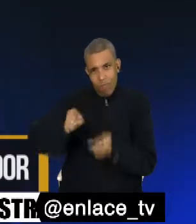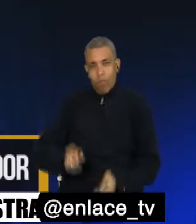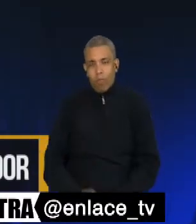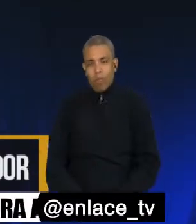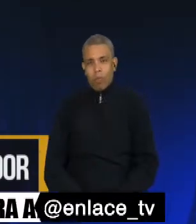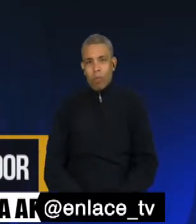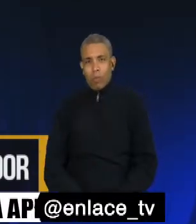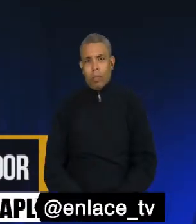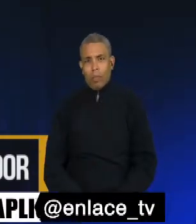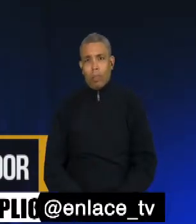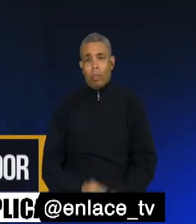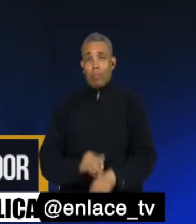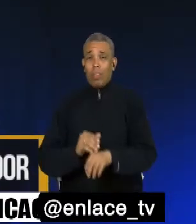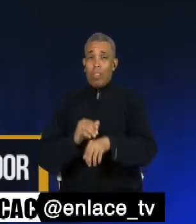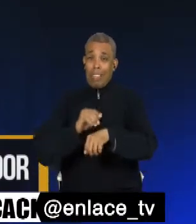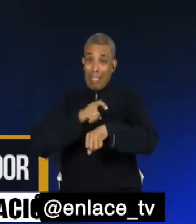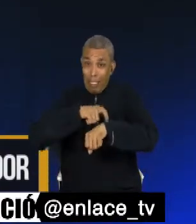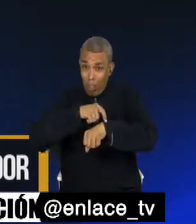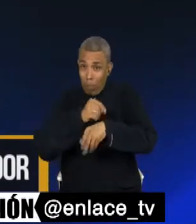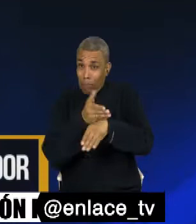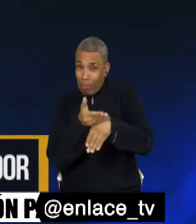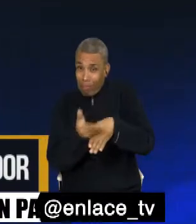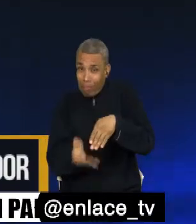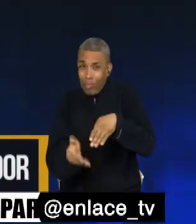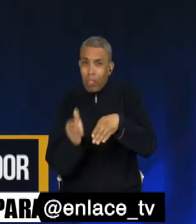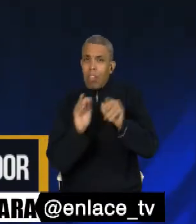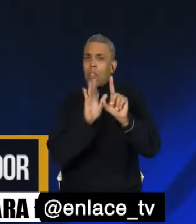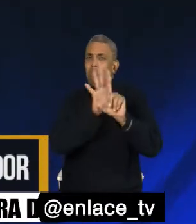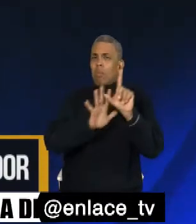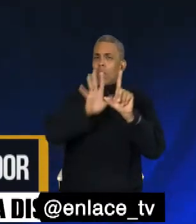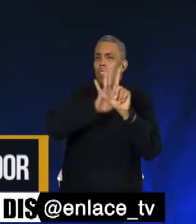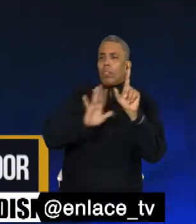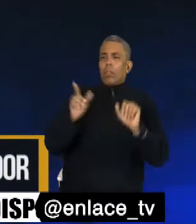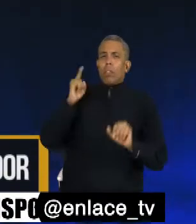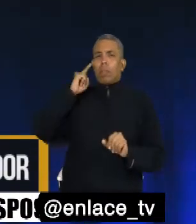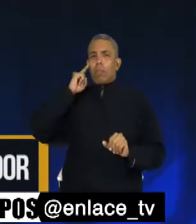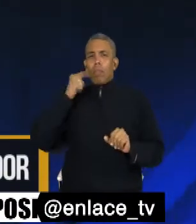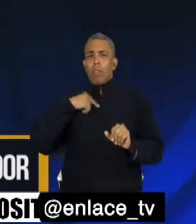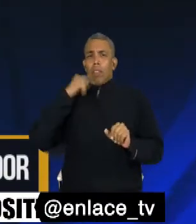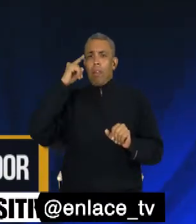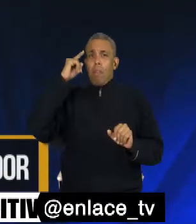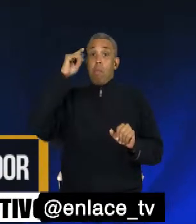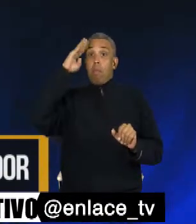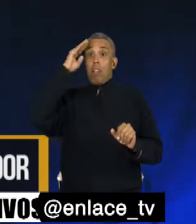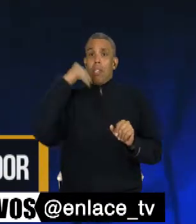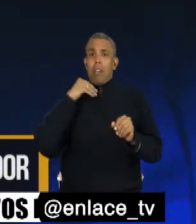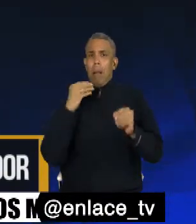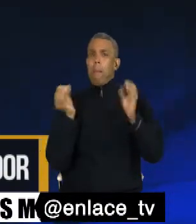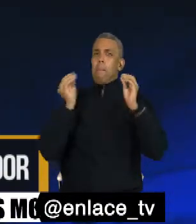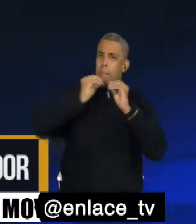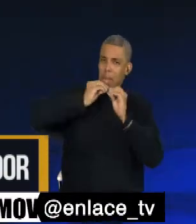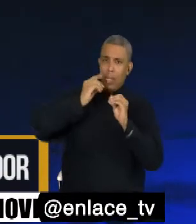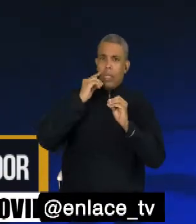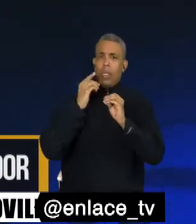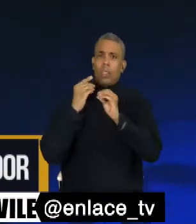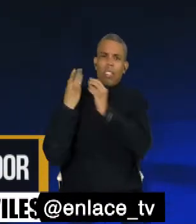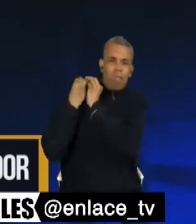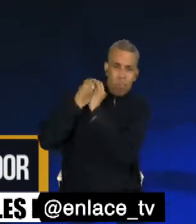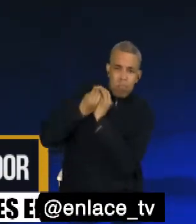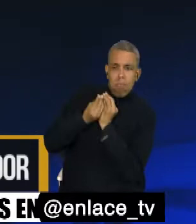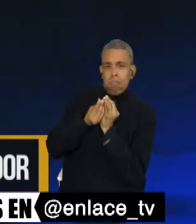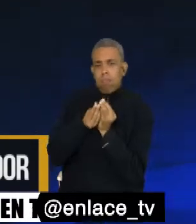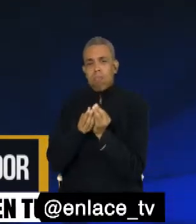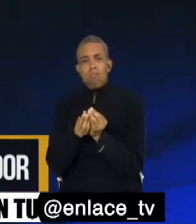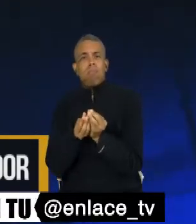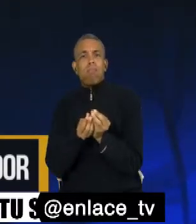Luego de varios minutos, en el video también se escucha cómo al lugar llegan los refuerzos de la policía para calmar la gresca, que se extendió al